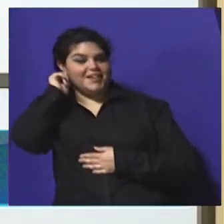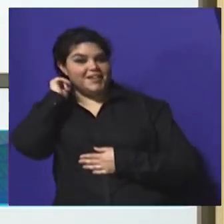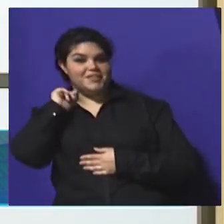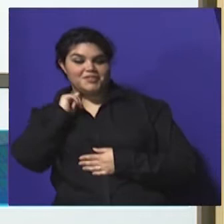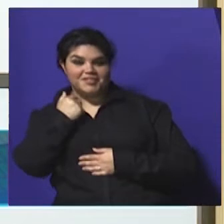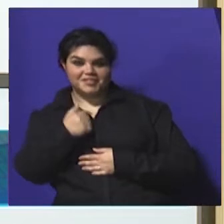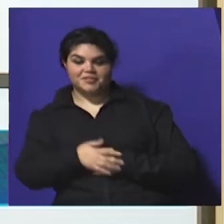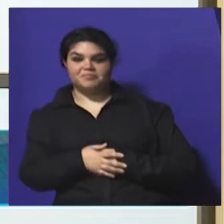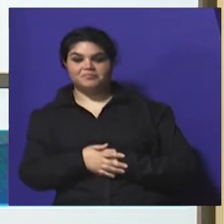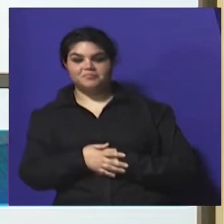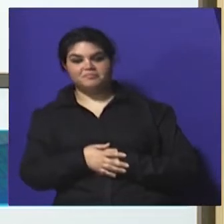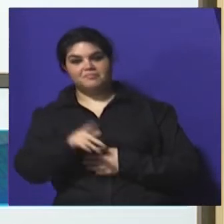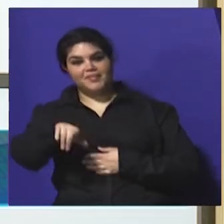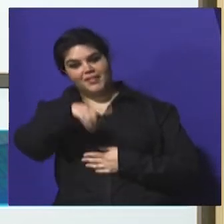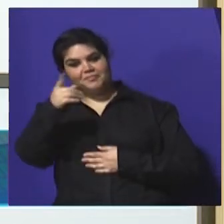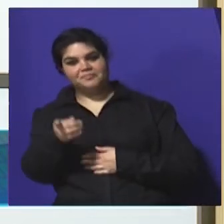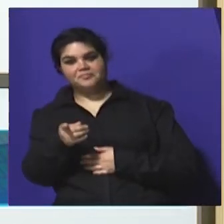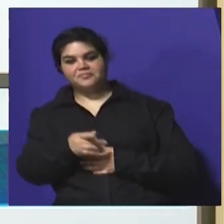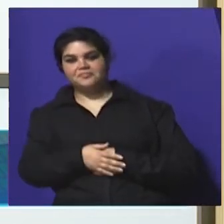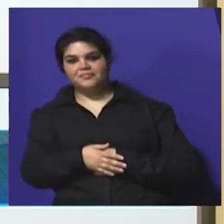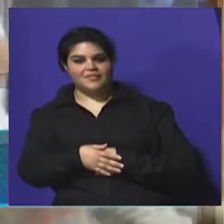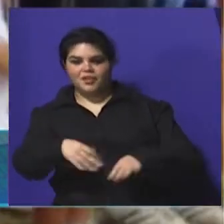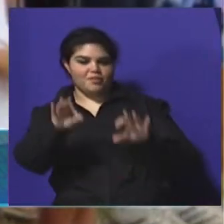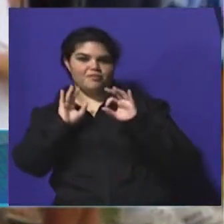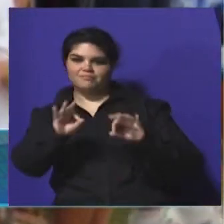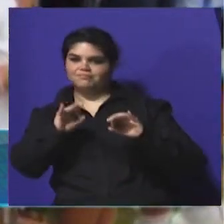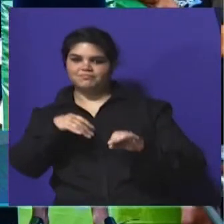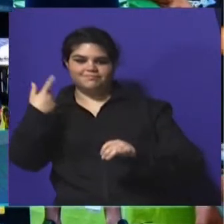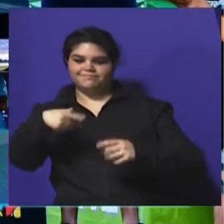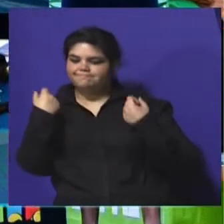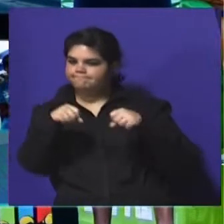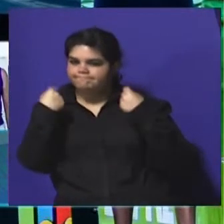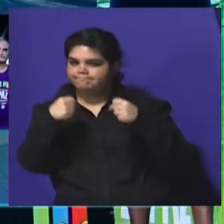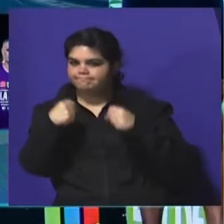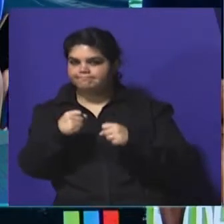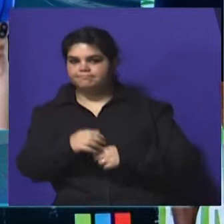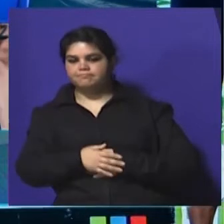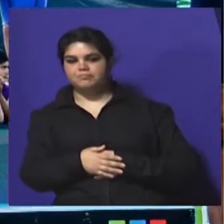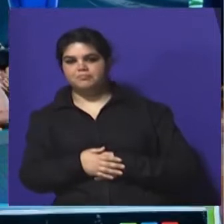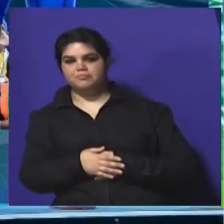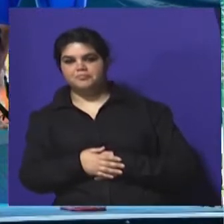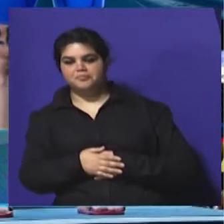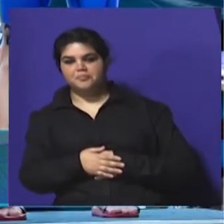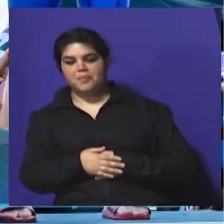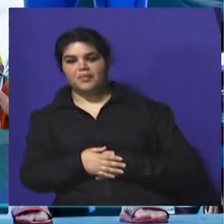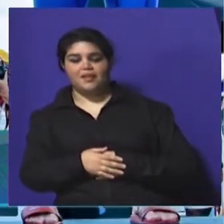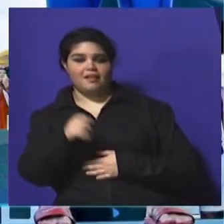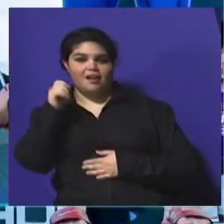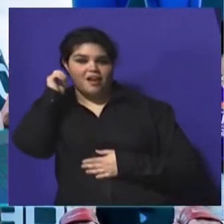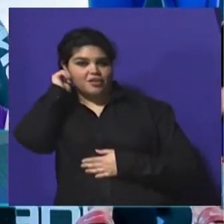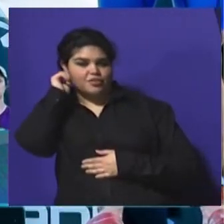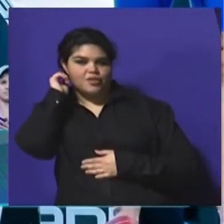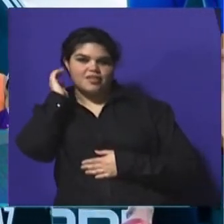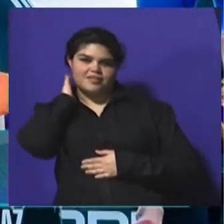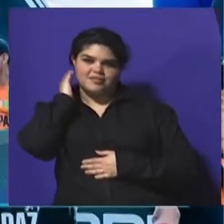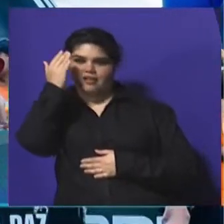la natación al triatlón ya desde lleno digamos a los 16 15